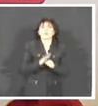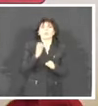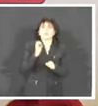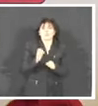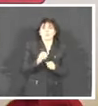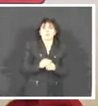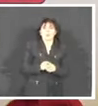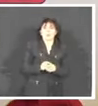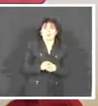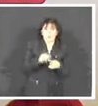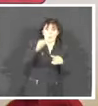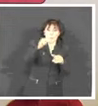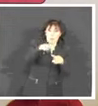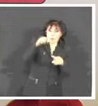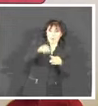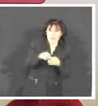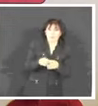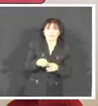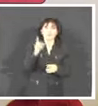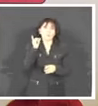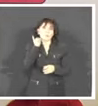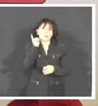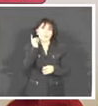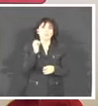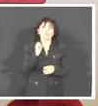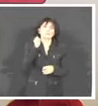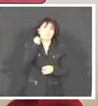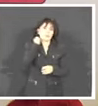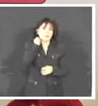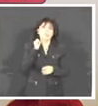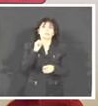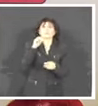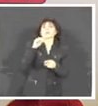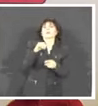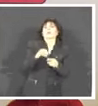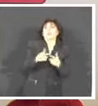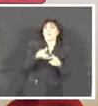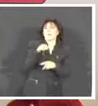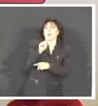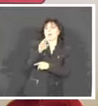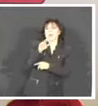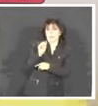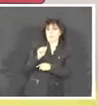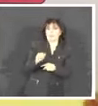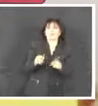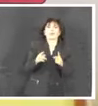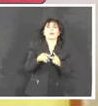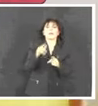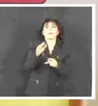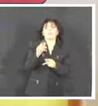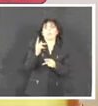por diputados y senadores de Morena o del PT o del Verde. ¿Para